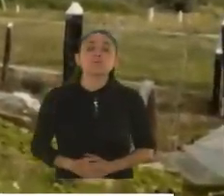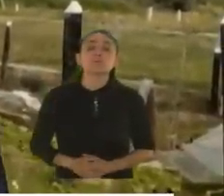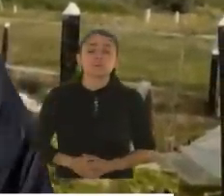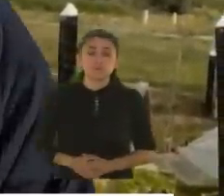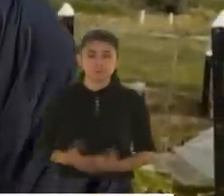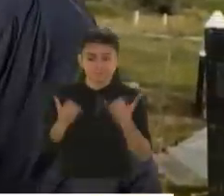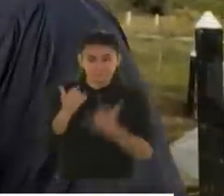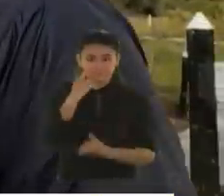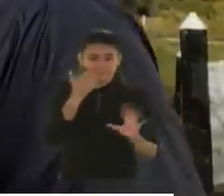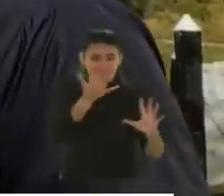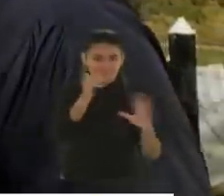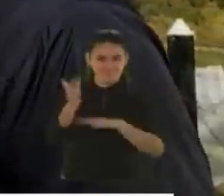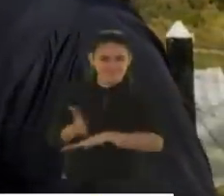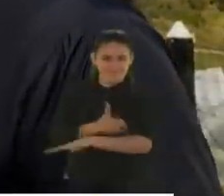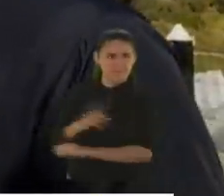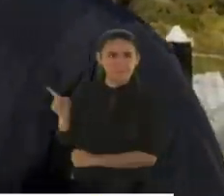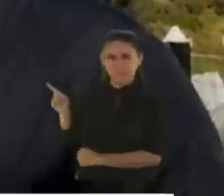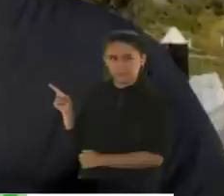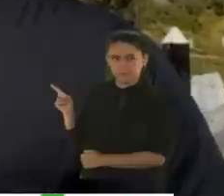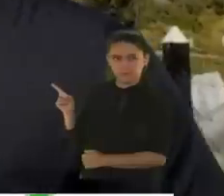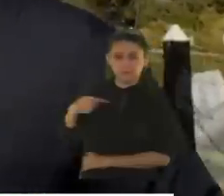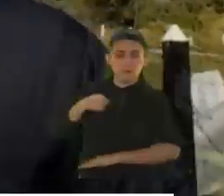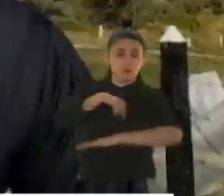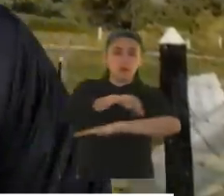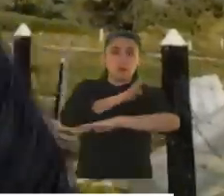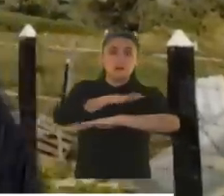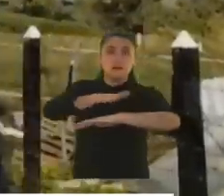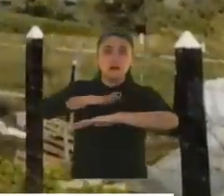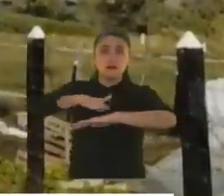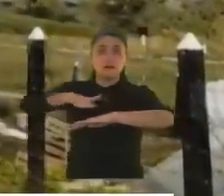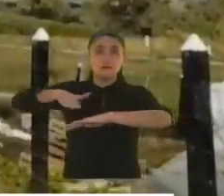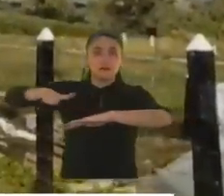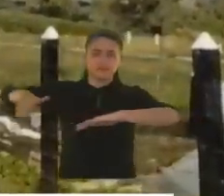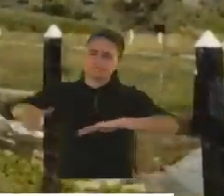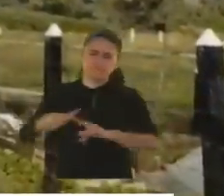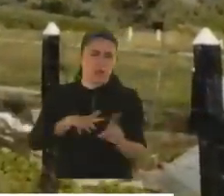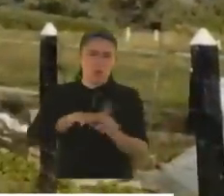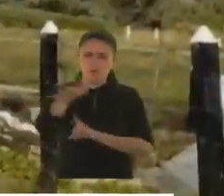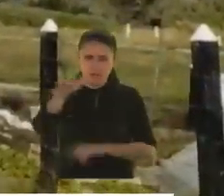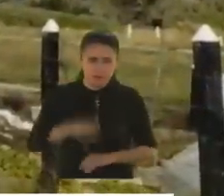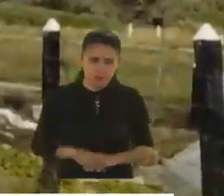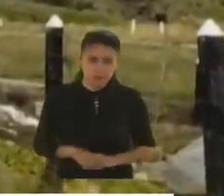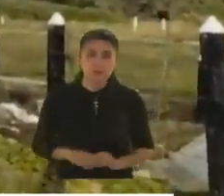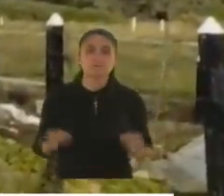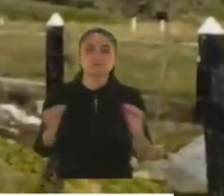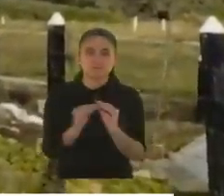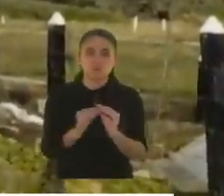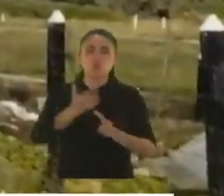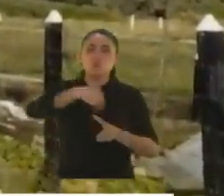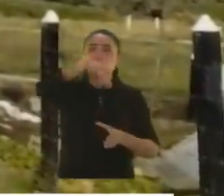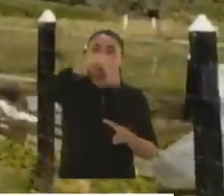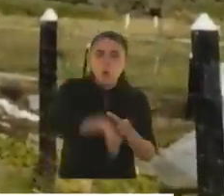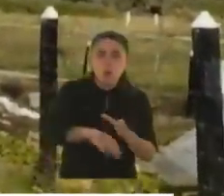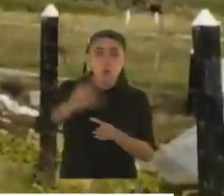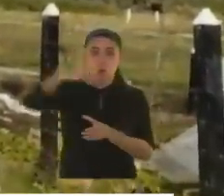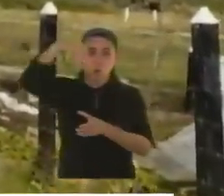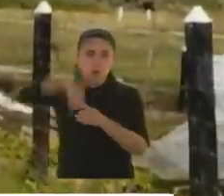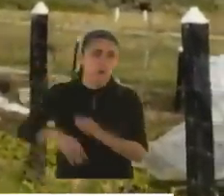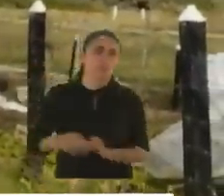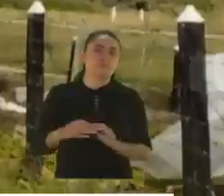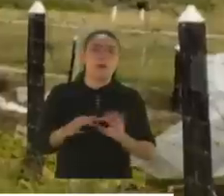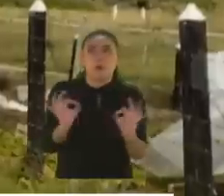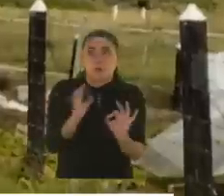las imágenes, la calle está totalmente averiada. Hay muchos huecos, cuando hay verano el